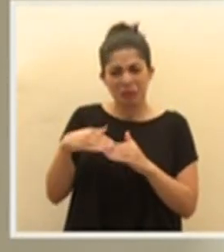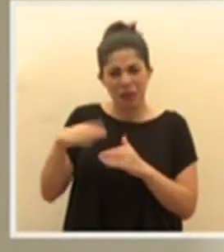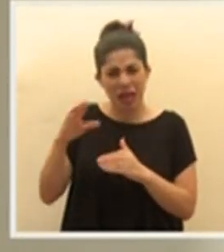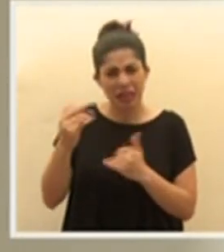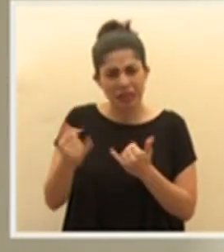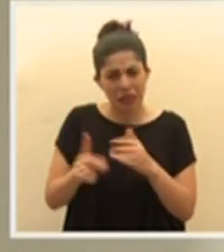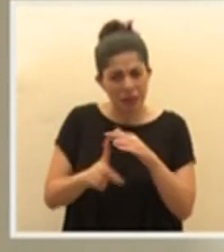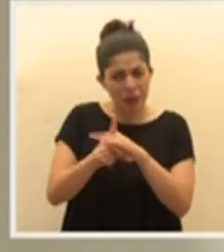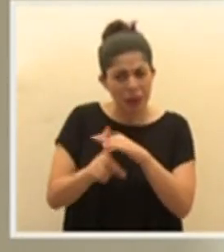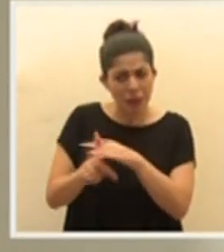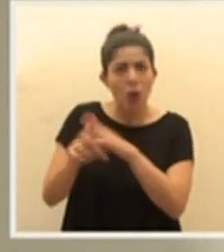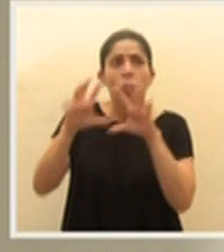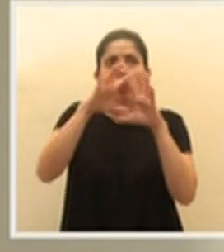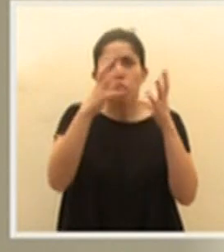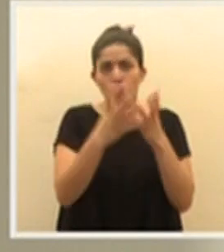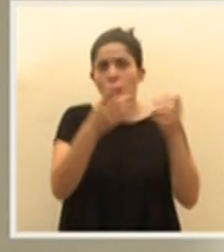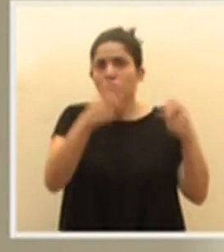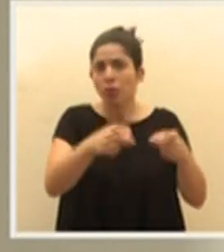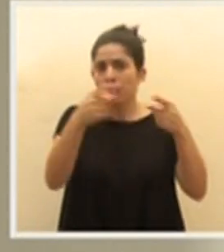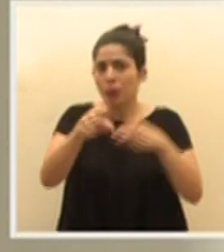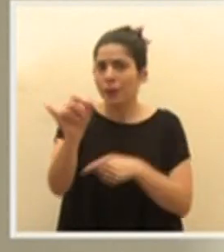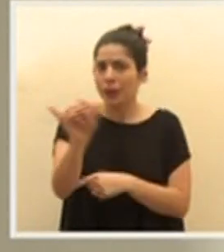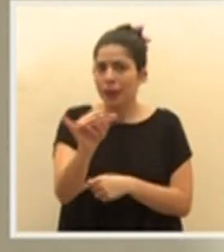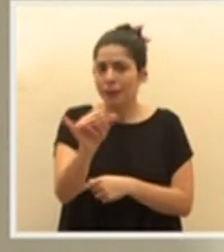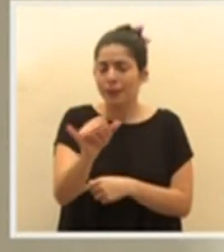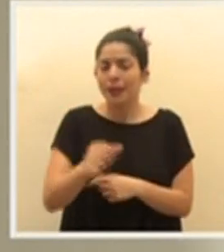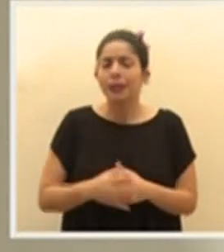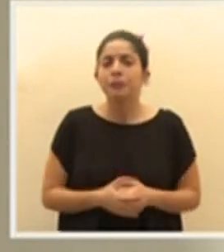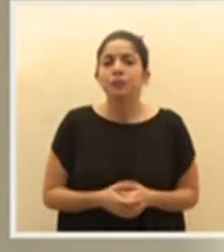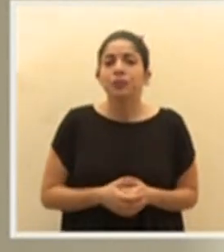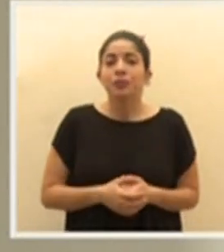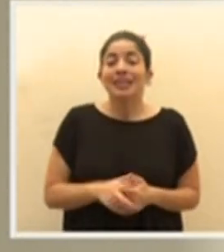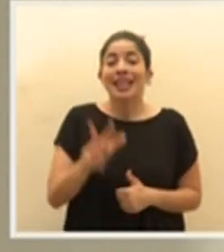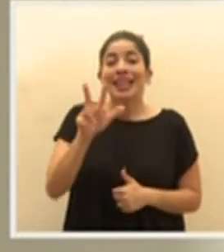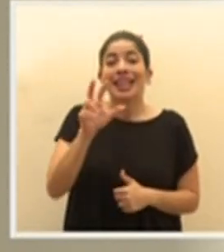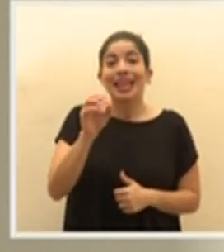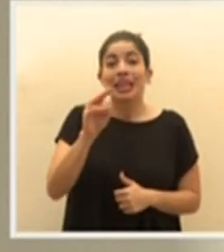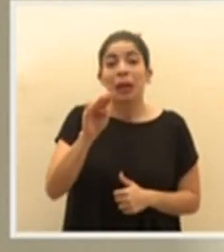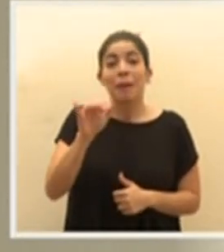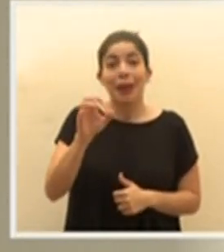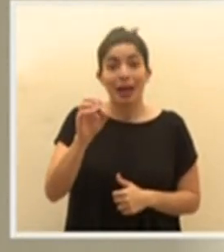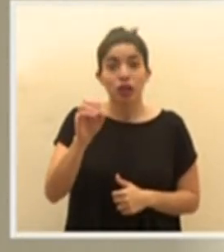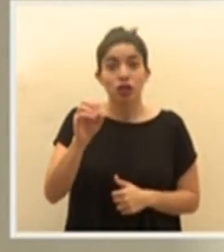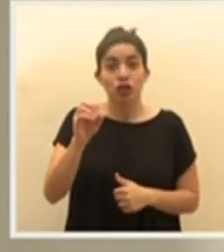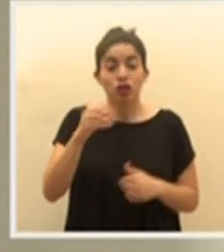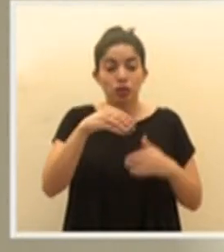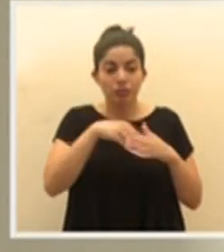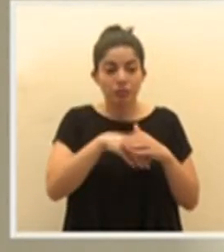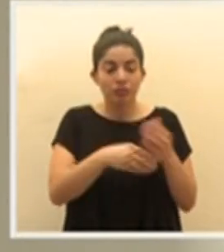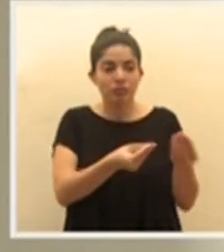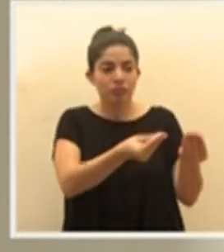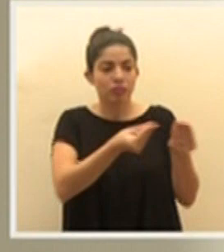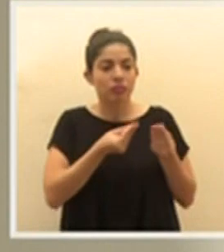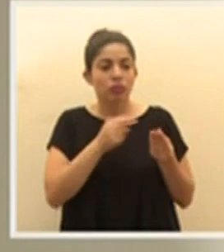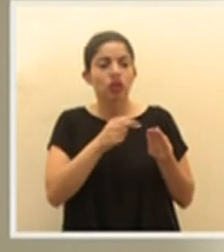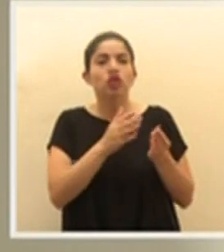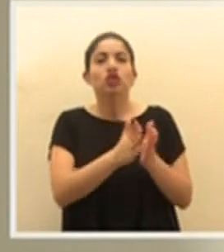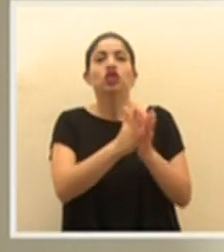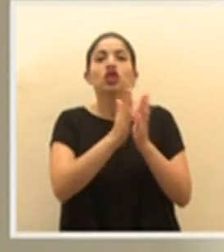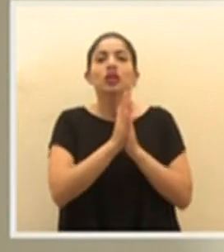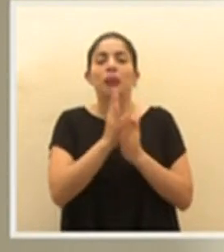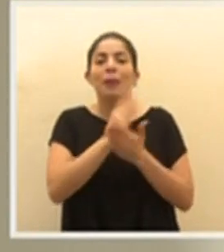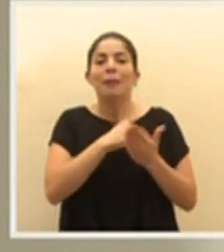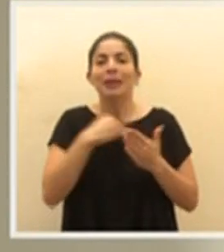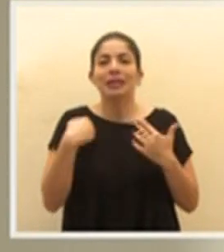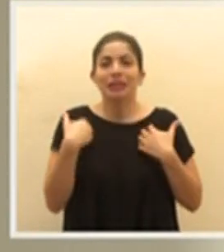viendo a nivel mundial también. El 30 de mayo ingresó una solicitud del Ministerio de Salud, del